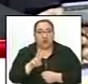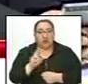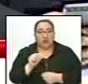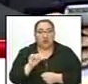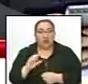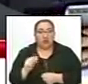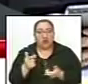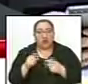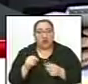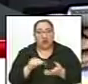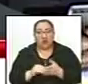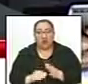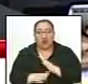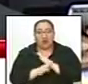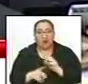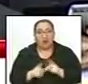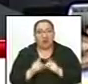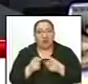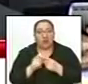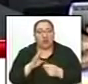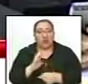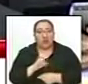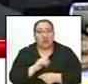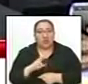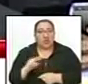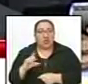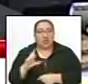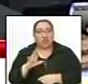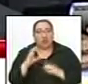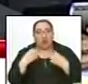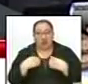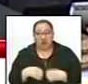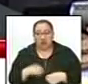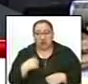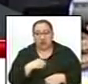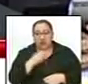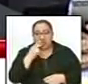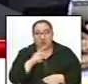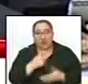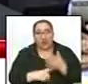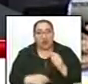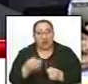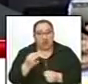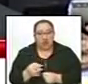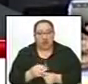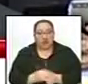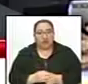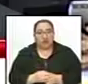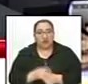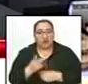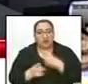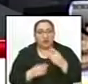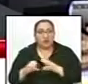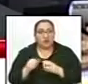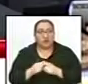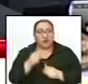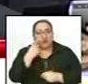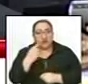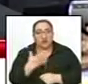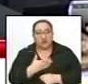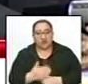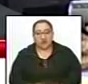Vázquez y cuando hemos escuchado la defensa también del congresista Becerril y sus abogados, hemos visto pues que realmente la declaración que da el